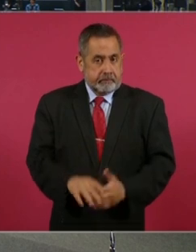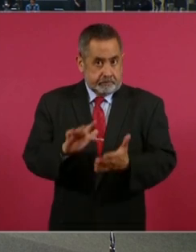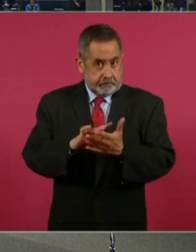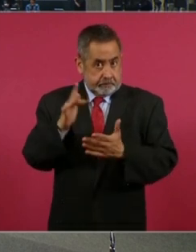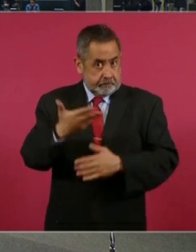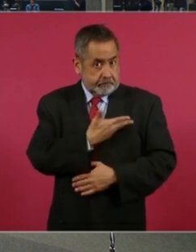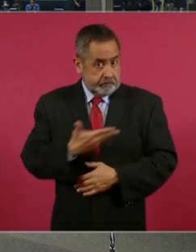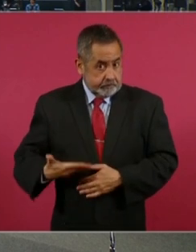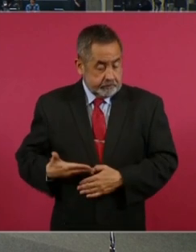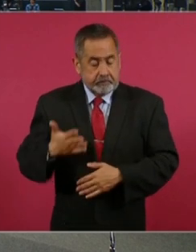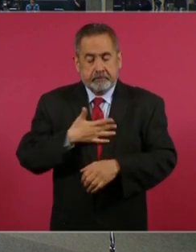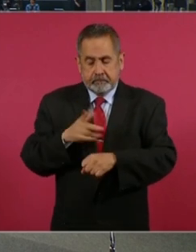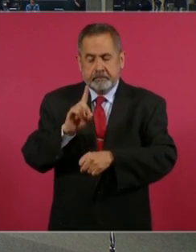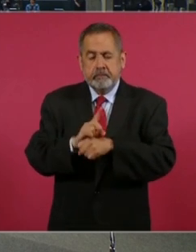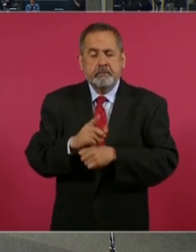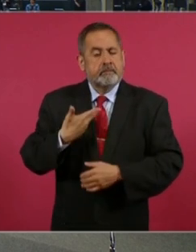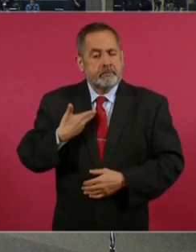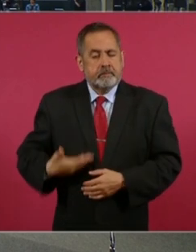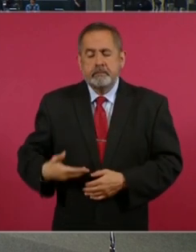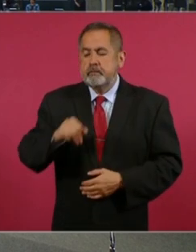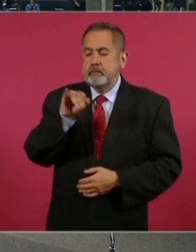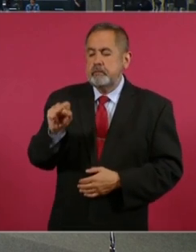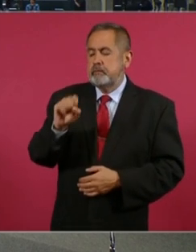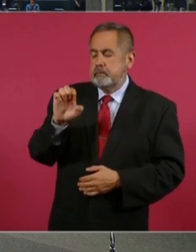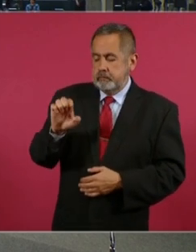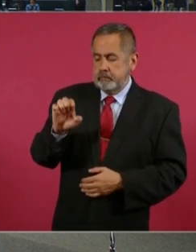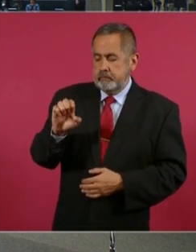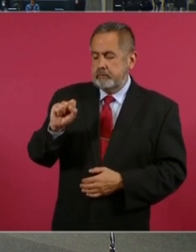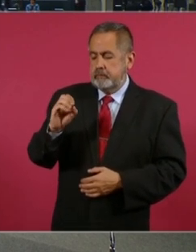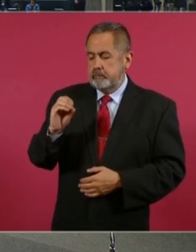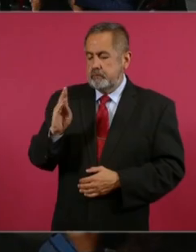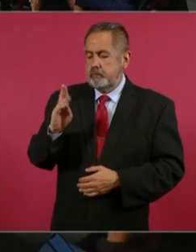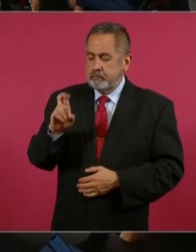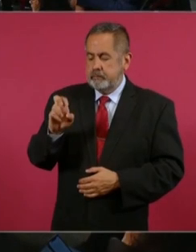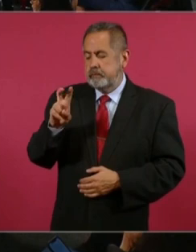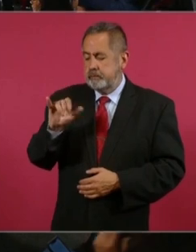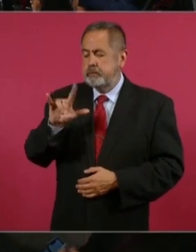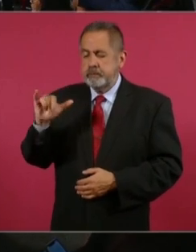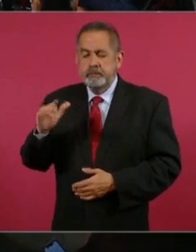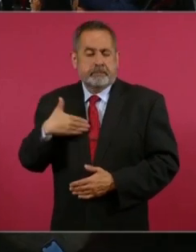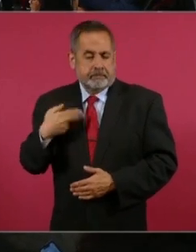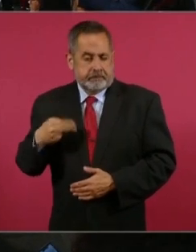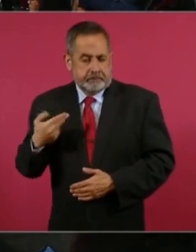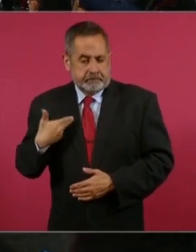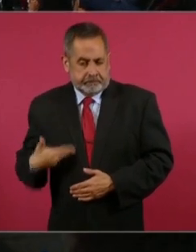Gracias, presidente. Muy buenos días. Su servidor José Sobrevilla.